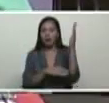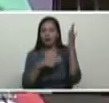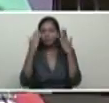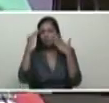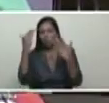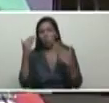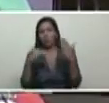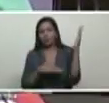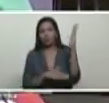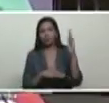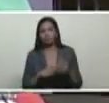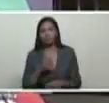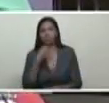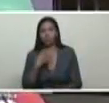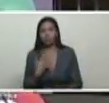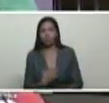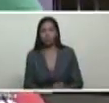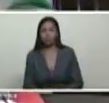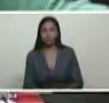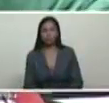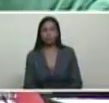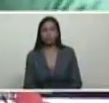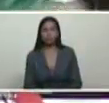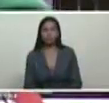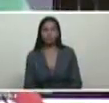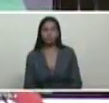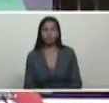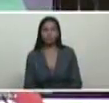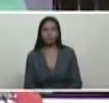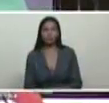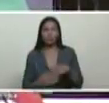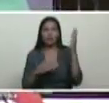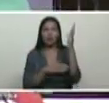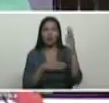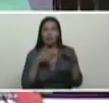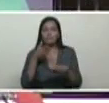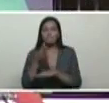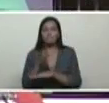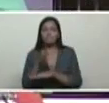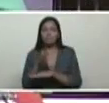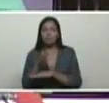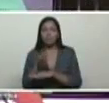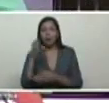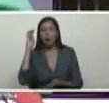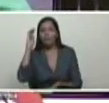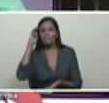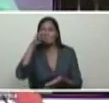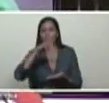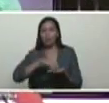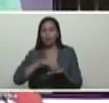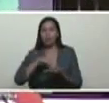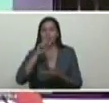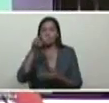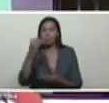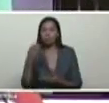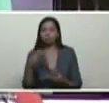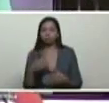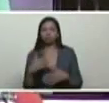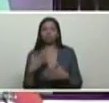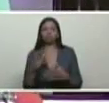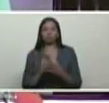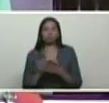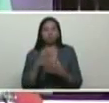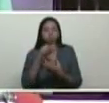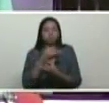estado Lara. Bueno, de Lara nos vamos directo al estado Aragua. Ahí hay también un gran gobernador, un gran